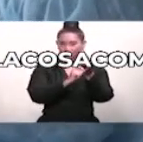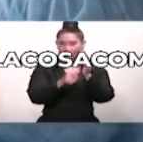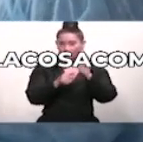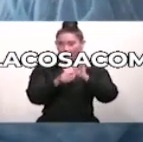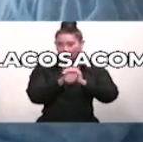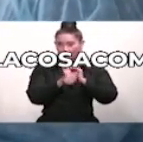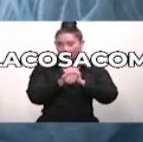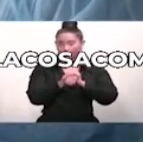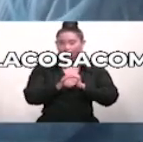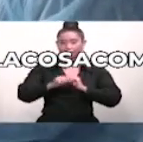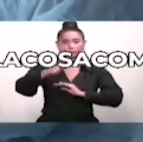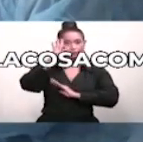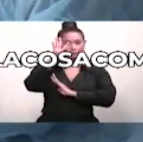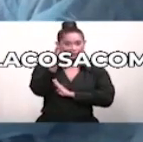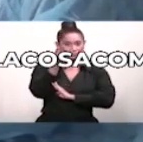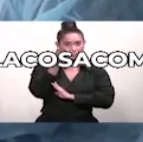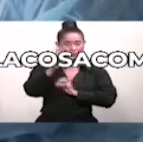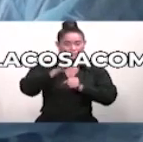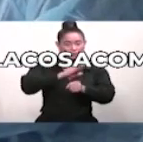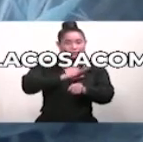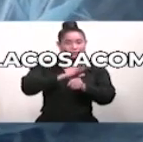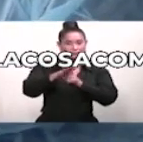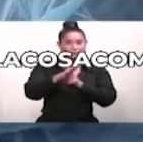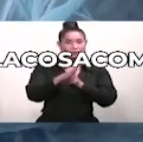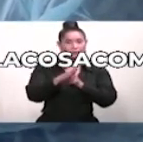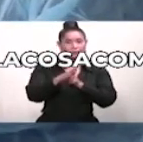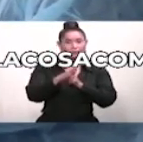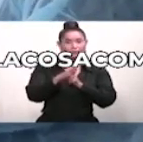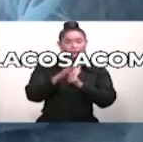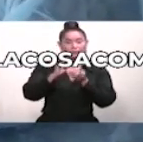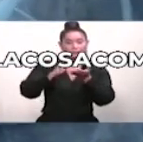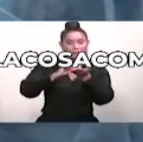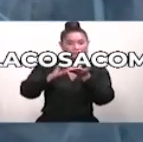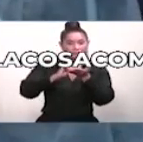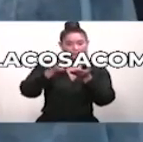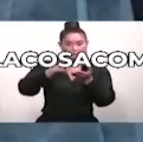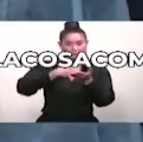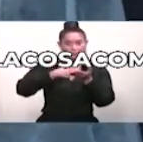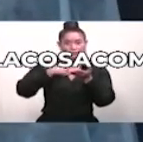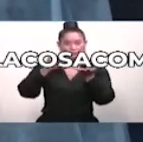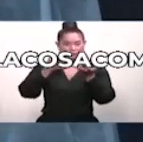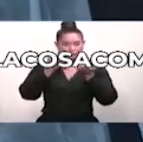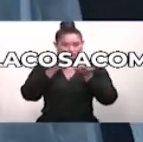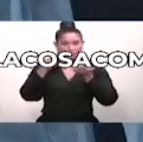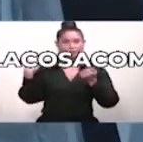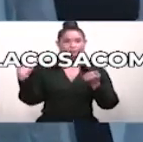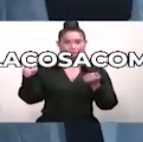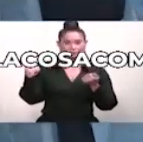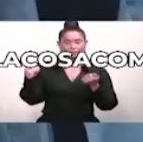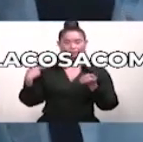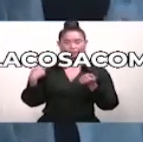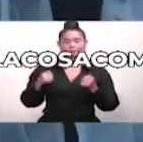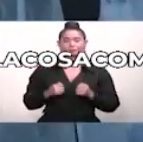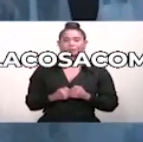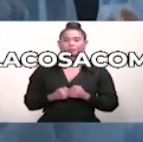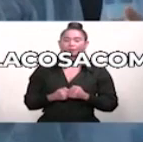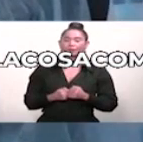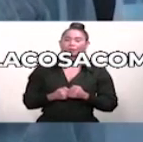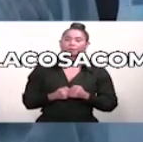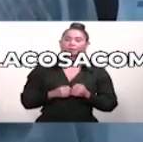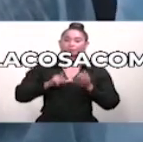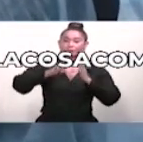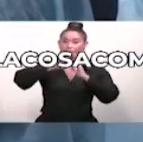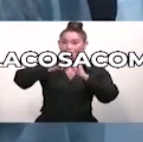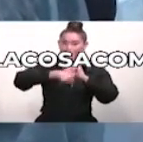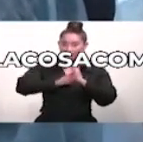Cuarto paso, se completa el consentimiento informado. Posterior a esto, se